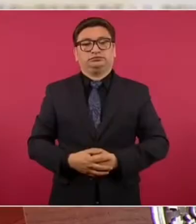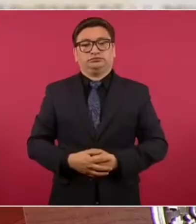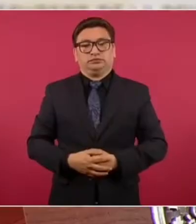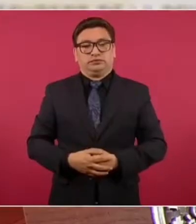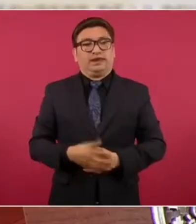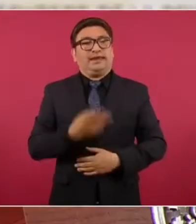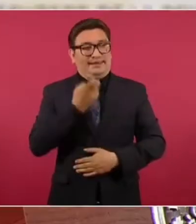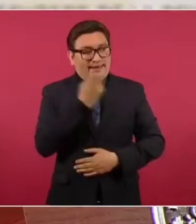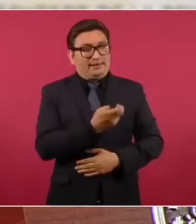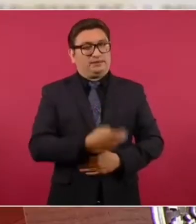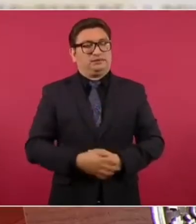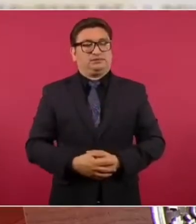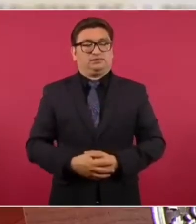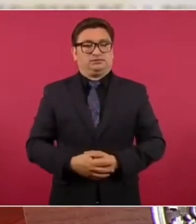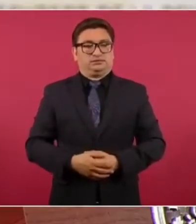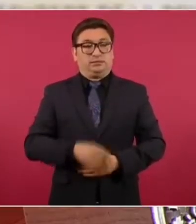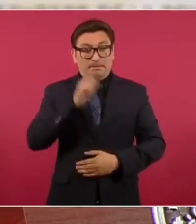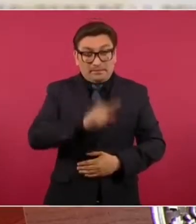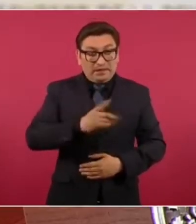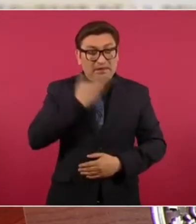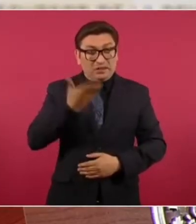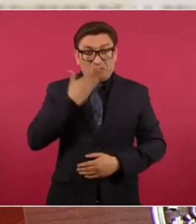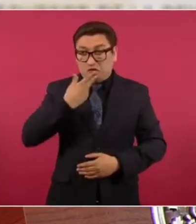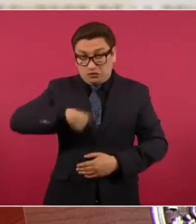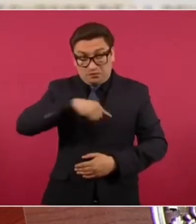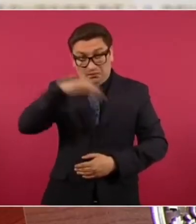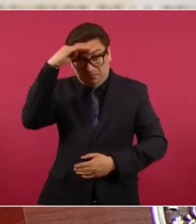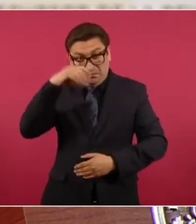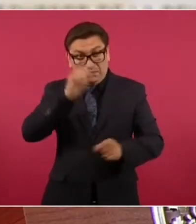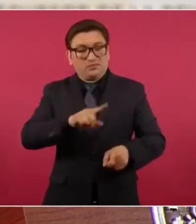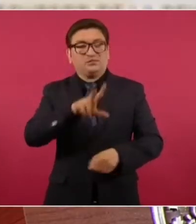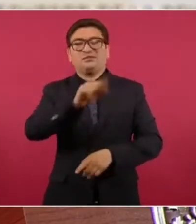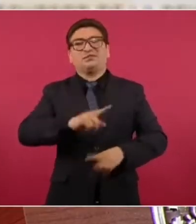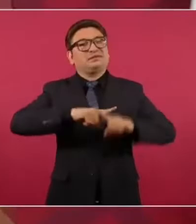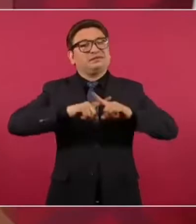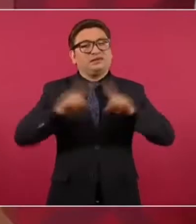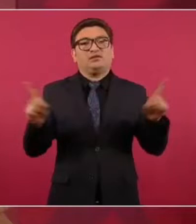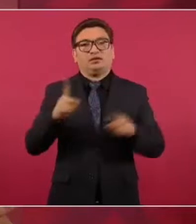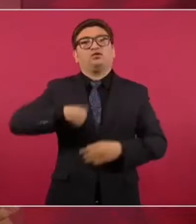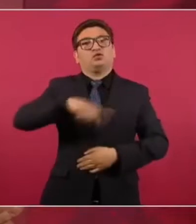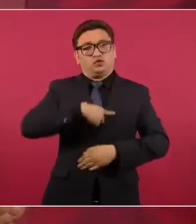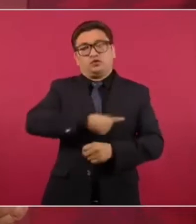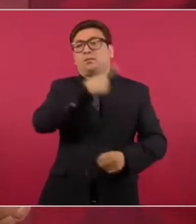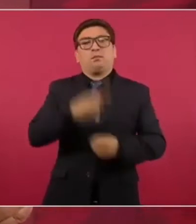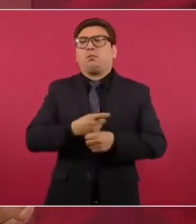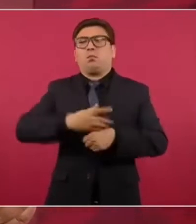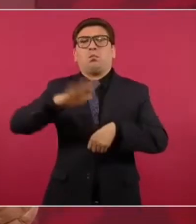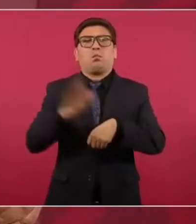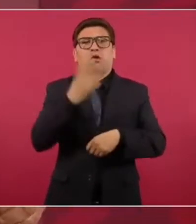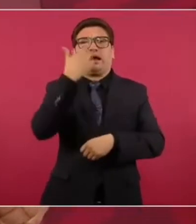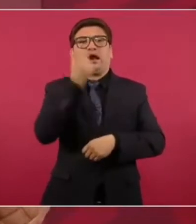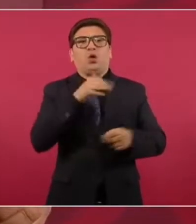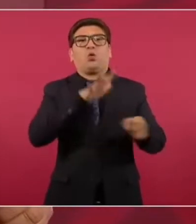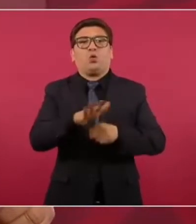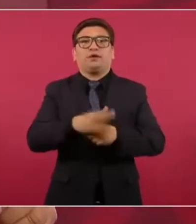Pues eso es. Nosotros no pensamos así. Entonces, primero vámonos a las causas, que haya